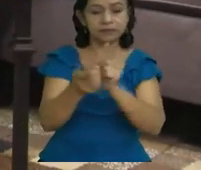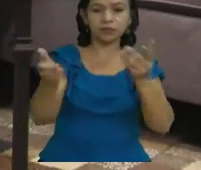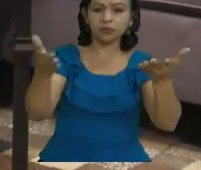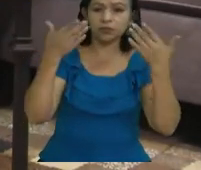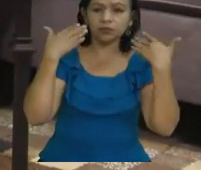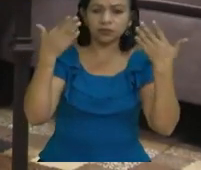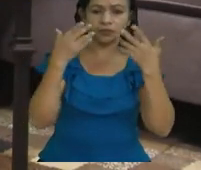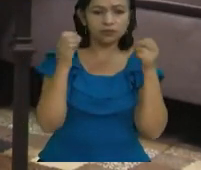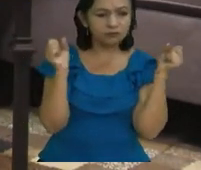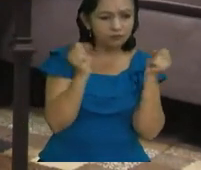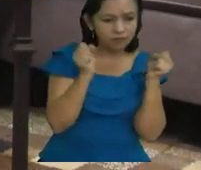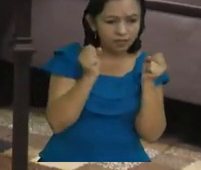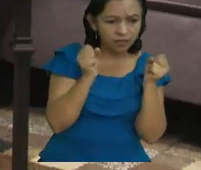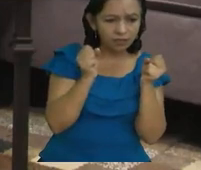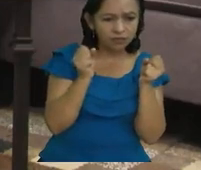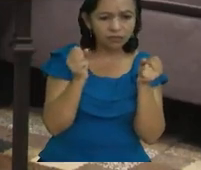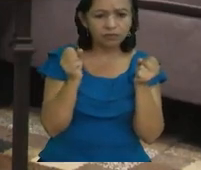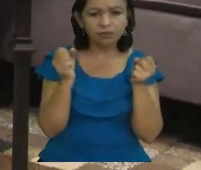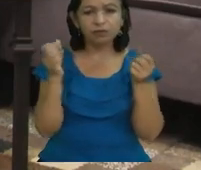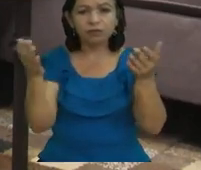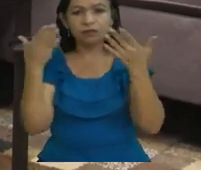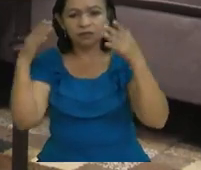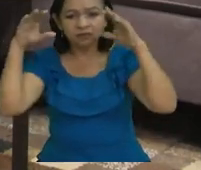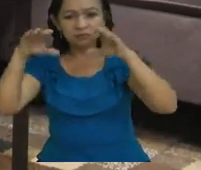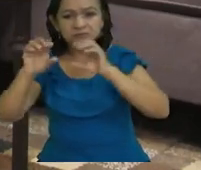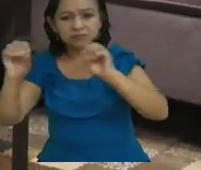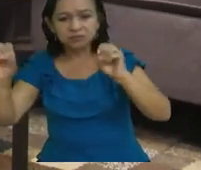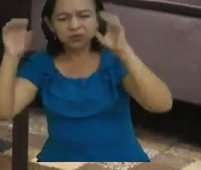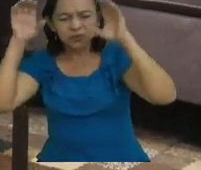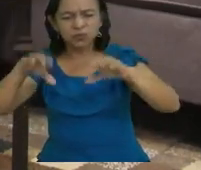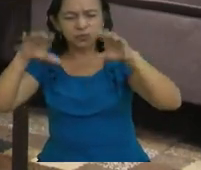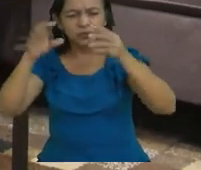climáticos, pero cuando hablamos de producción ya es